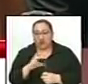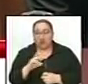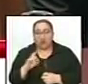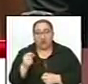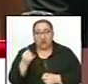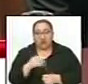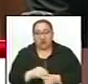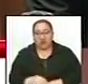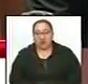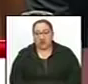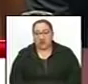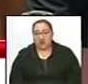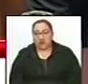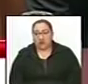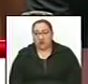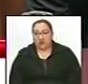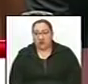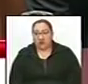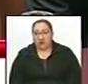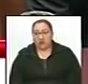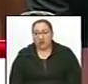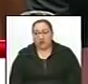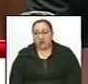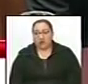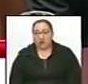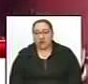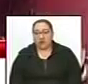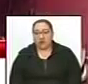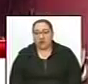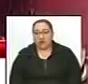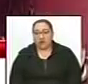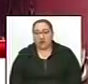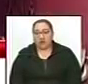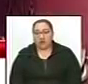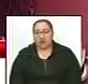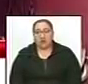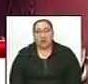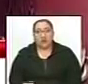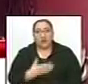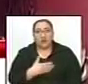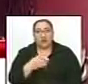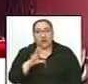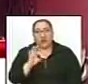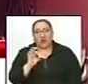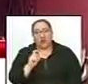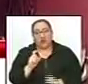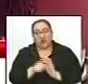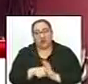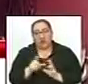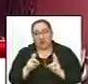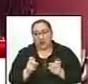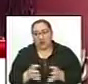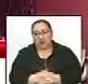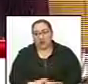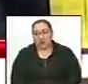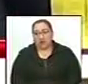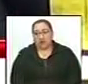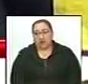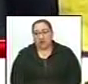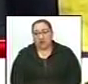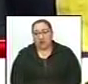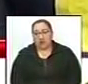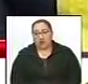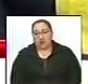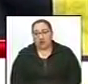orden para atender la cuestión de orden, congresista Torres. Presidente, vamos ya 50 minutos en el tema. Yo le pido,